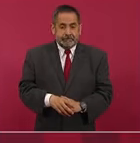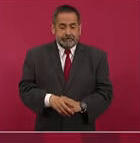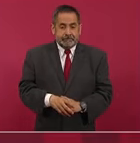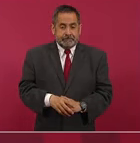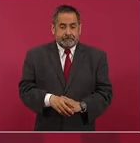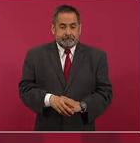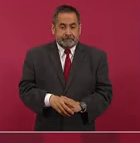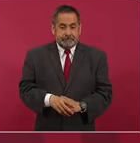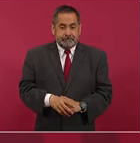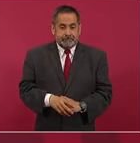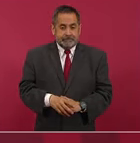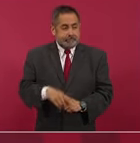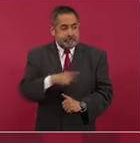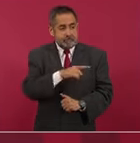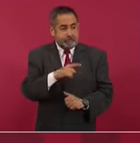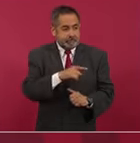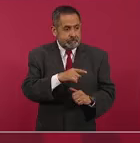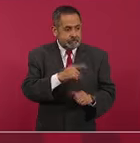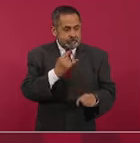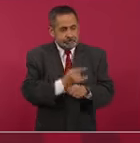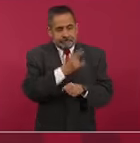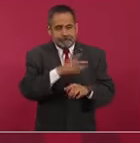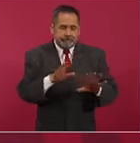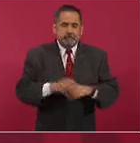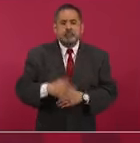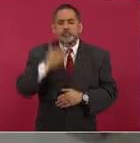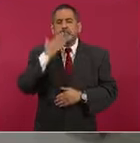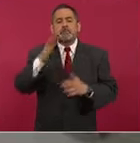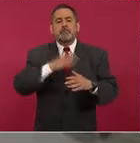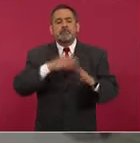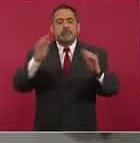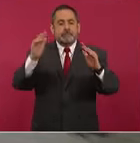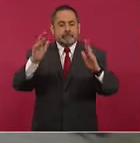que no se cumplió el augurio. Bueno, muy bien.